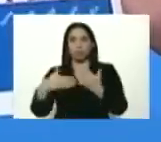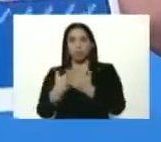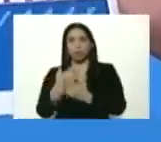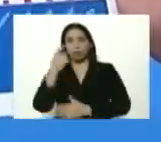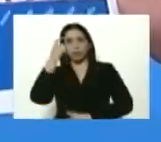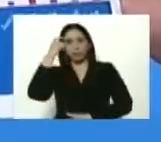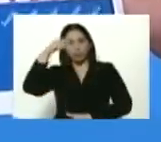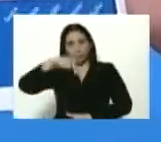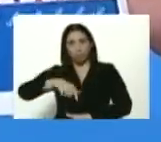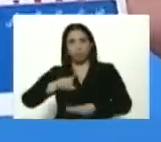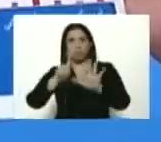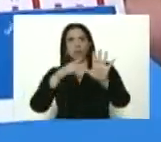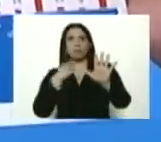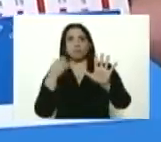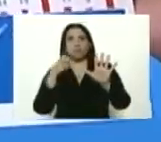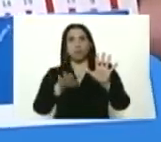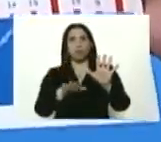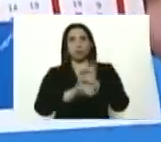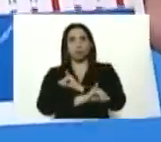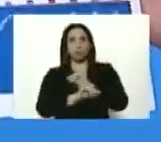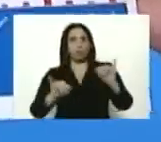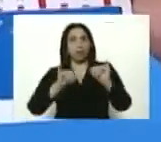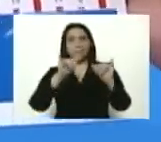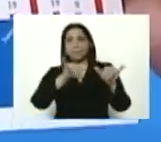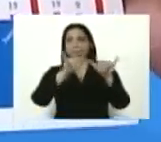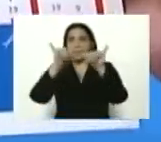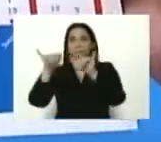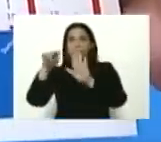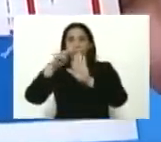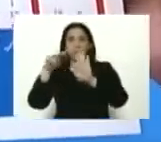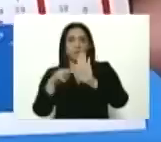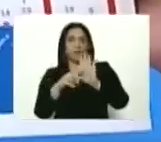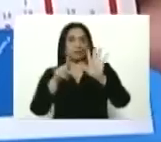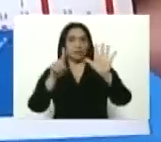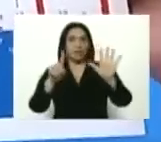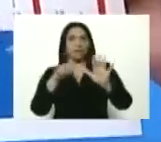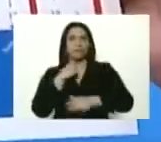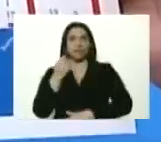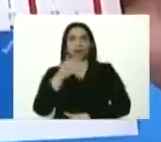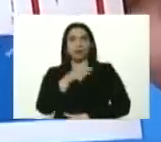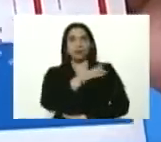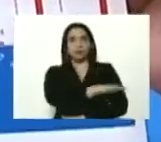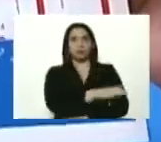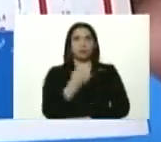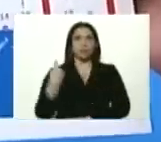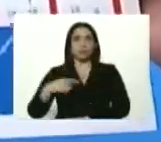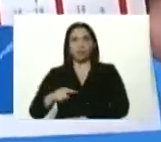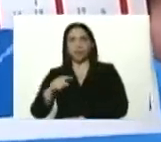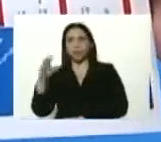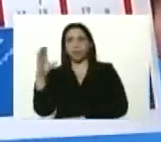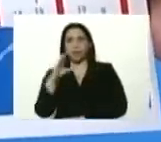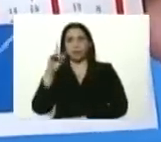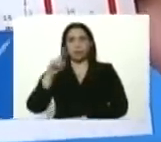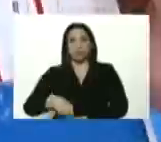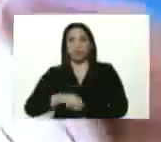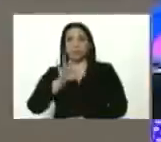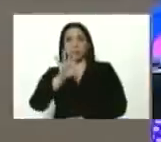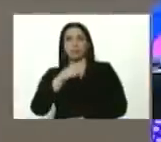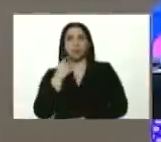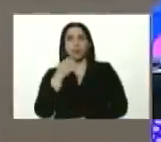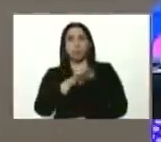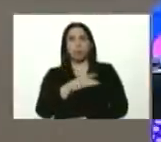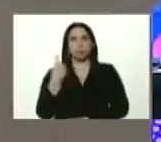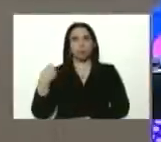6 fallecidos, es decir, ya está en el mismo nivel de 6 fallecidos que tiene el Distrito Capital y 5 fallecidos que